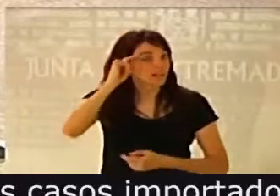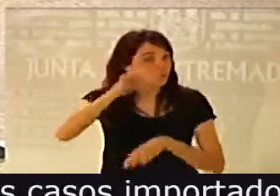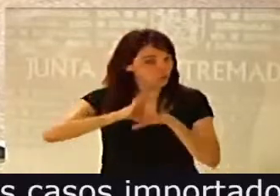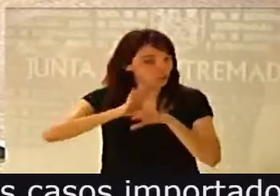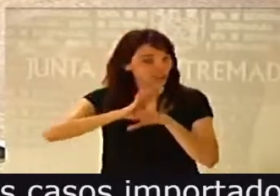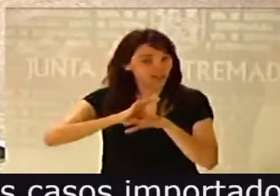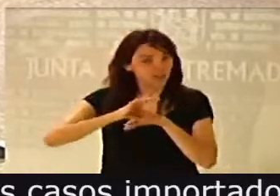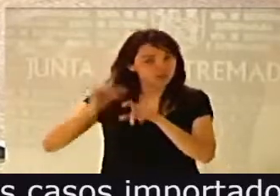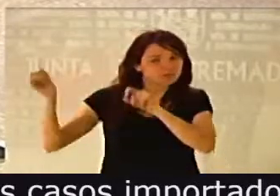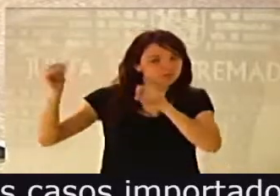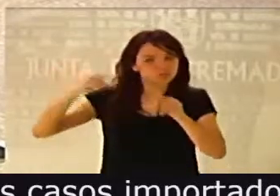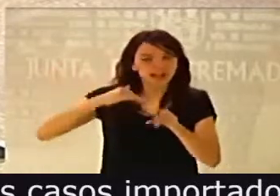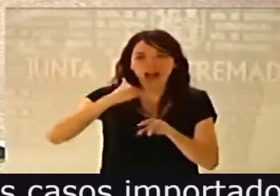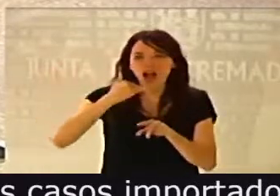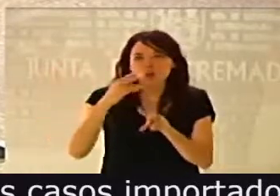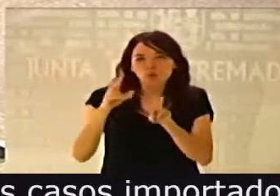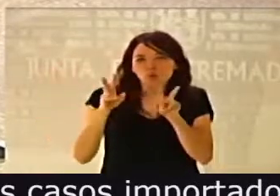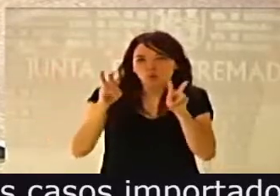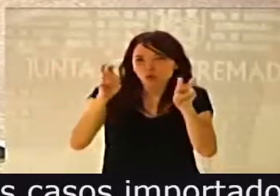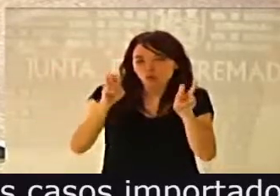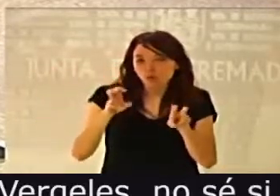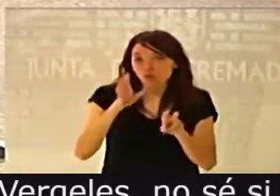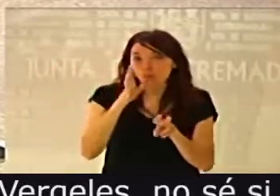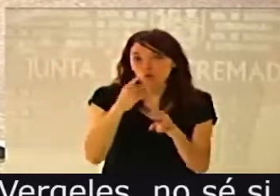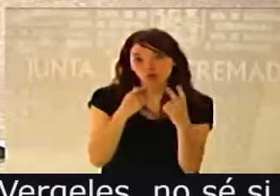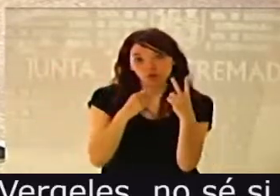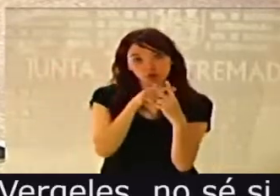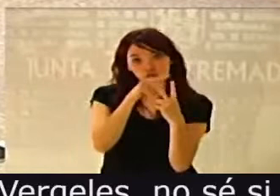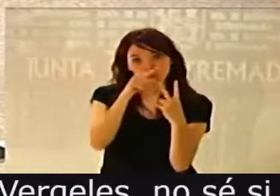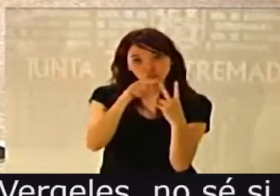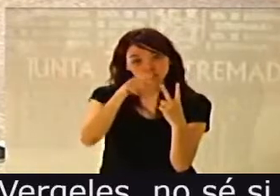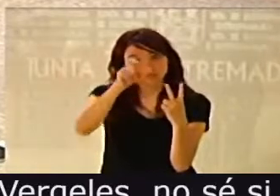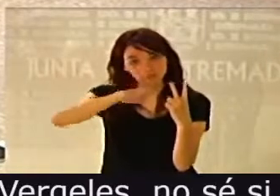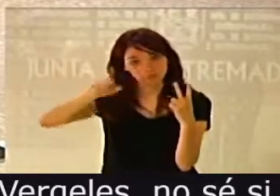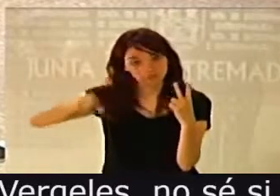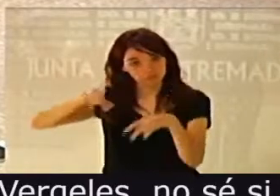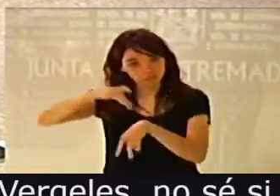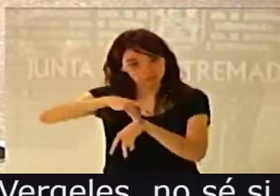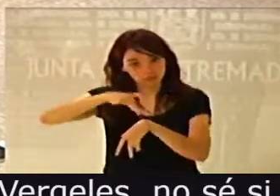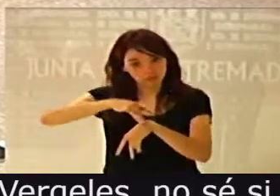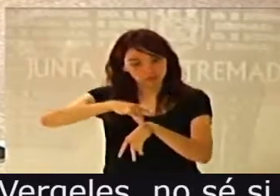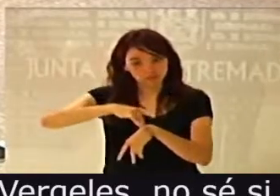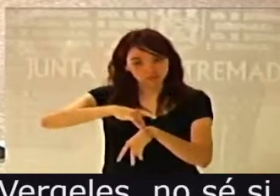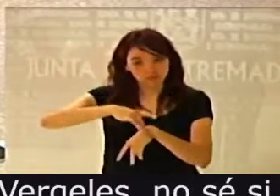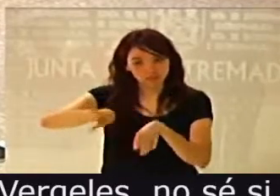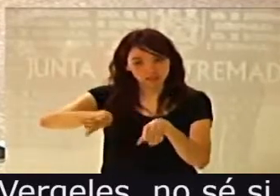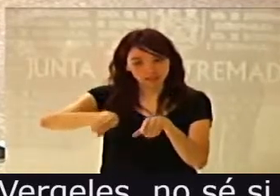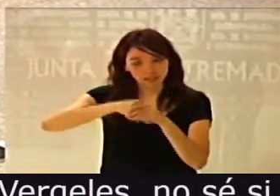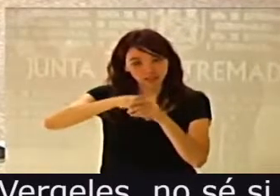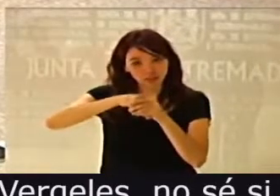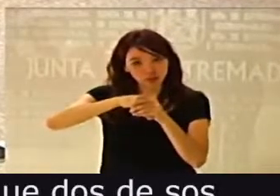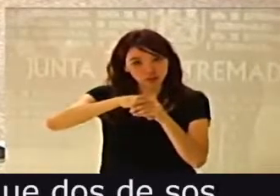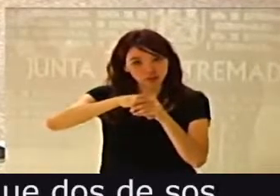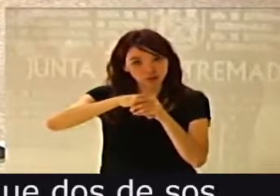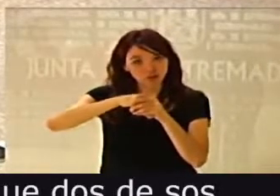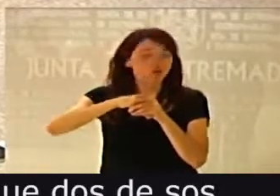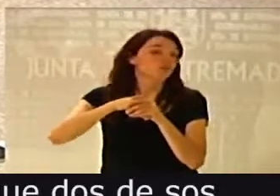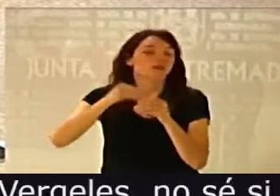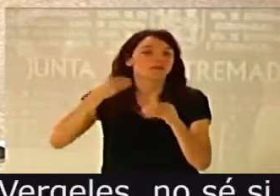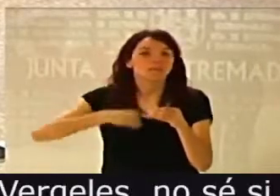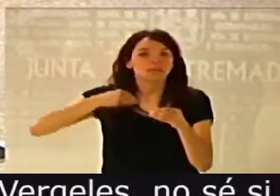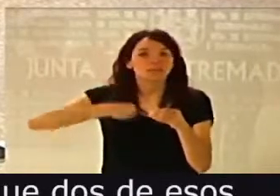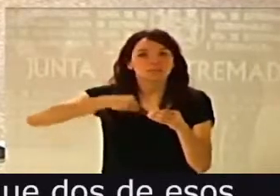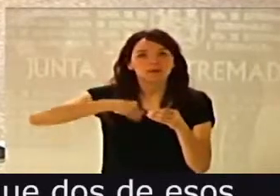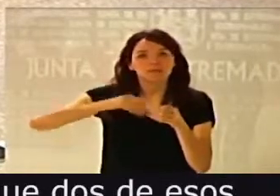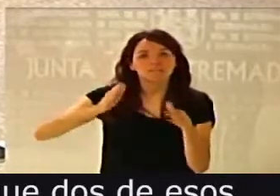habido alguna novedad, porque se habló de que 2 de esos casos pues, no entraban dentro de los patrones que se supone que tienen que ocurrir dentro de